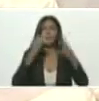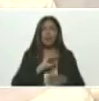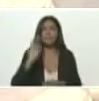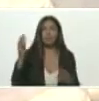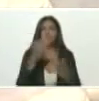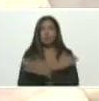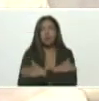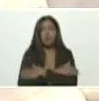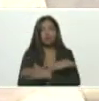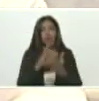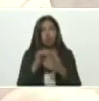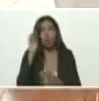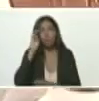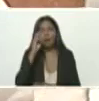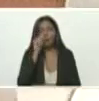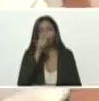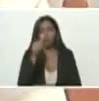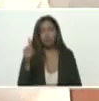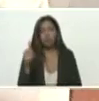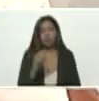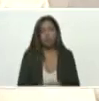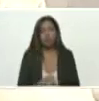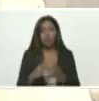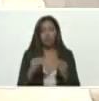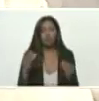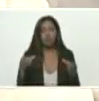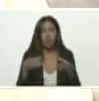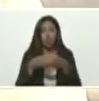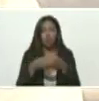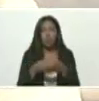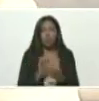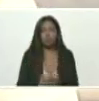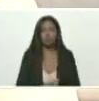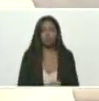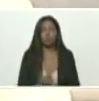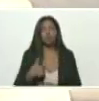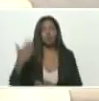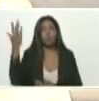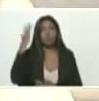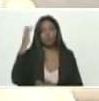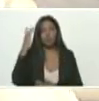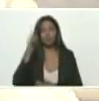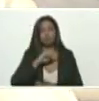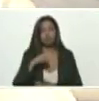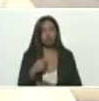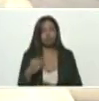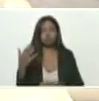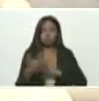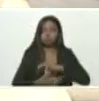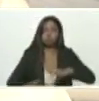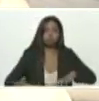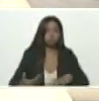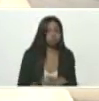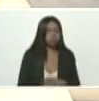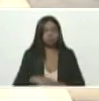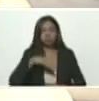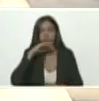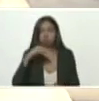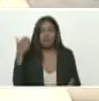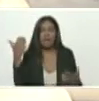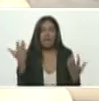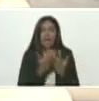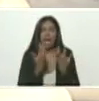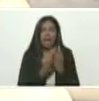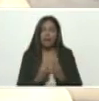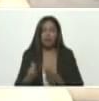abrazo a todos los maestros y las maestras. A cumplir. A todo el personal. Yo sé que estamos afectados con la guerra